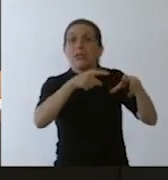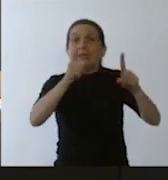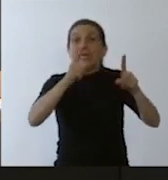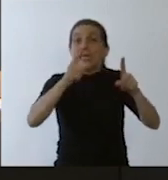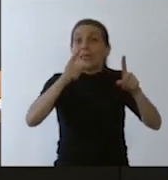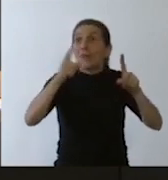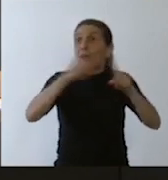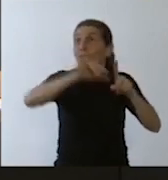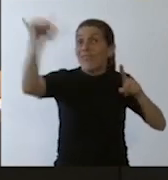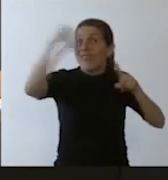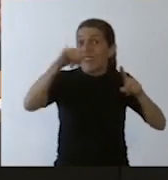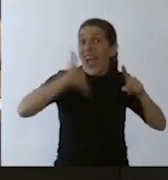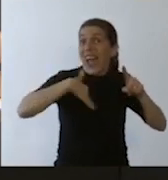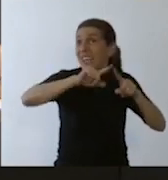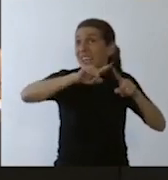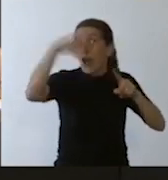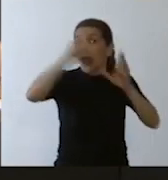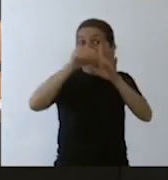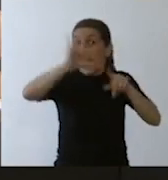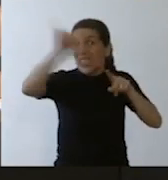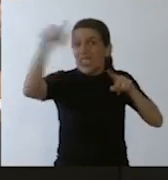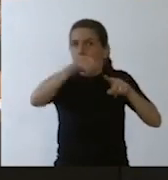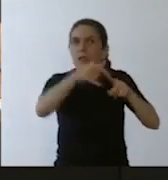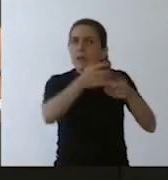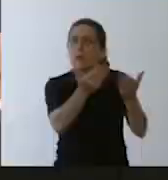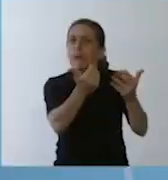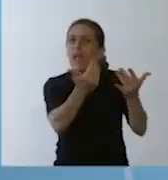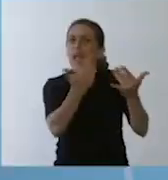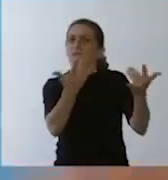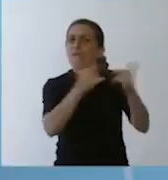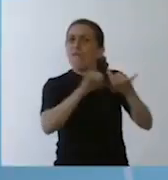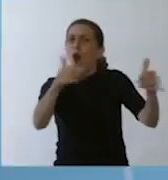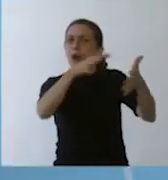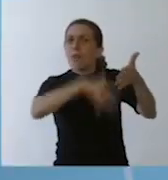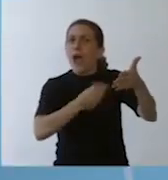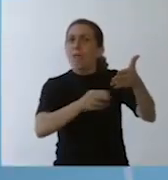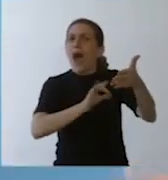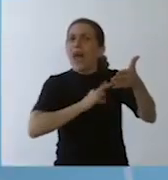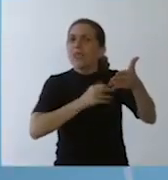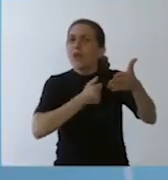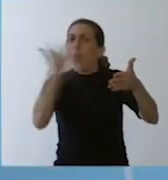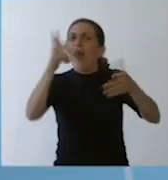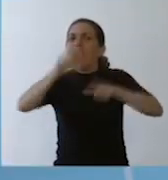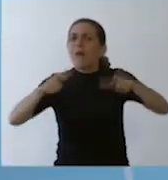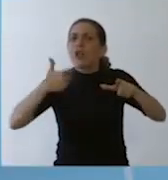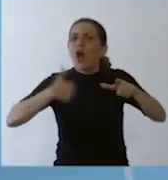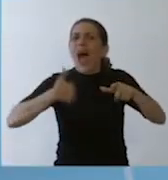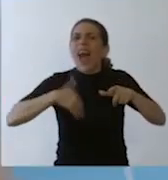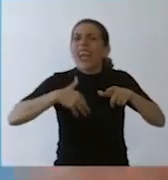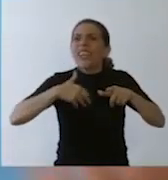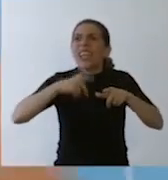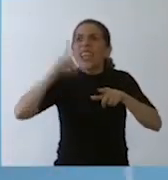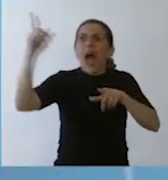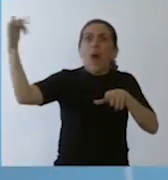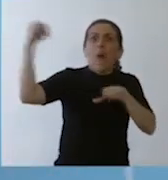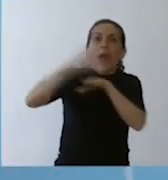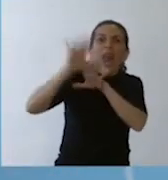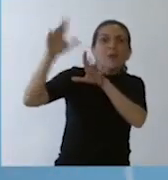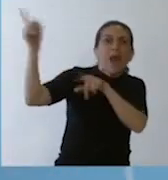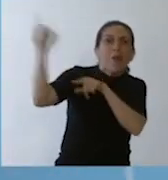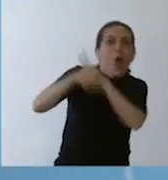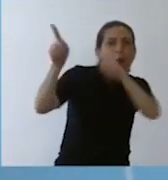Argentina para saber cuál es el flujo de las personas que tienen Argentina con los pasajes para volver y también de los argentinos que tienen que